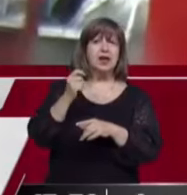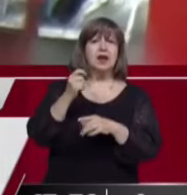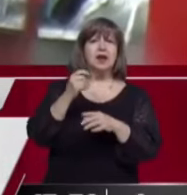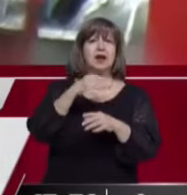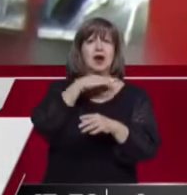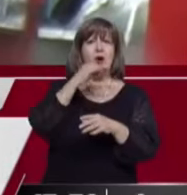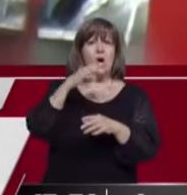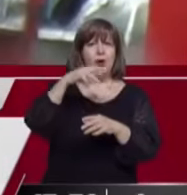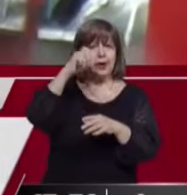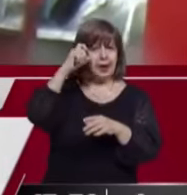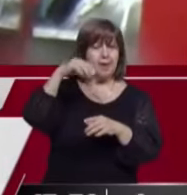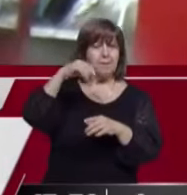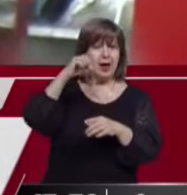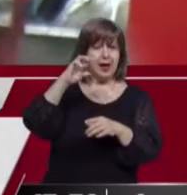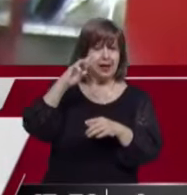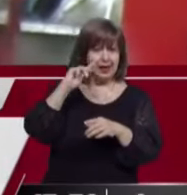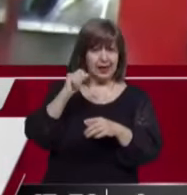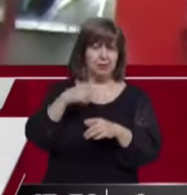televidente